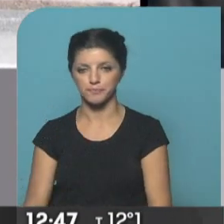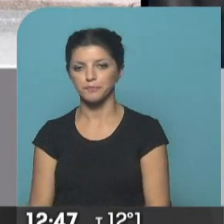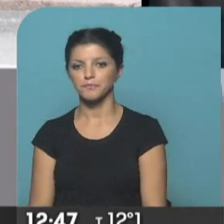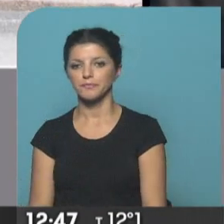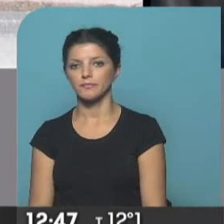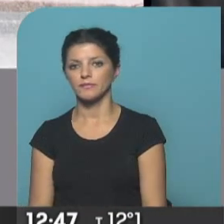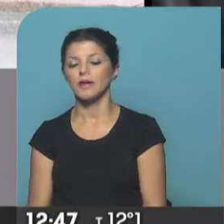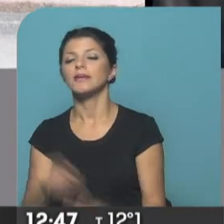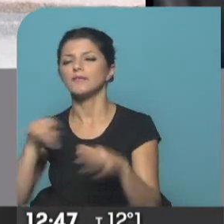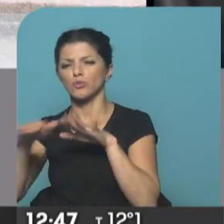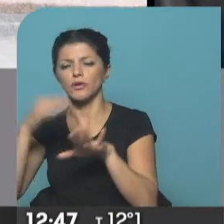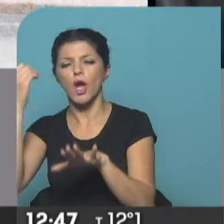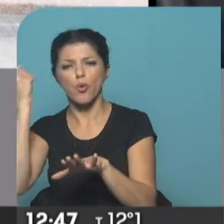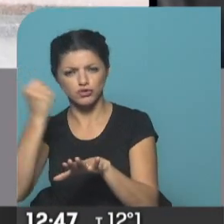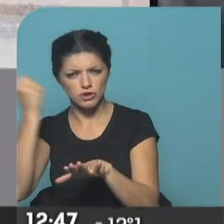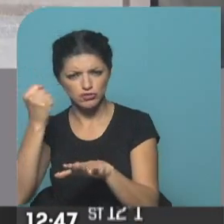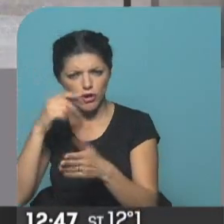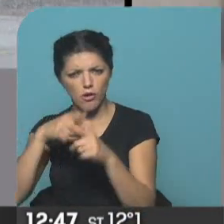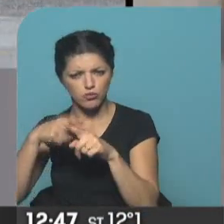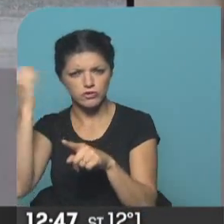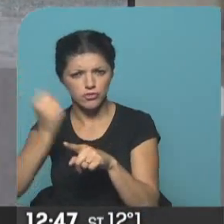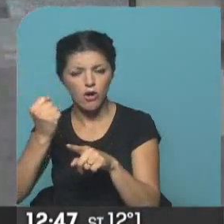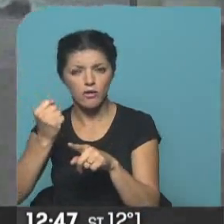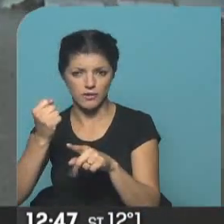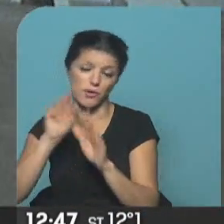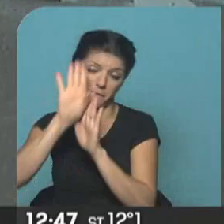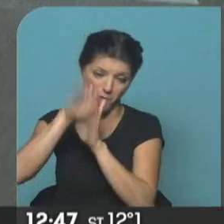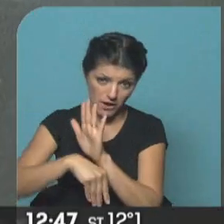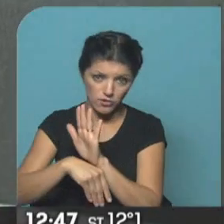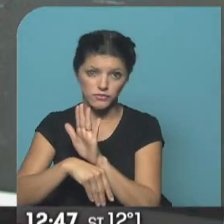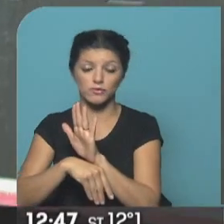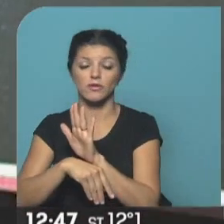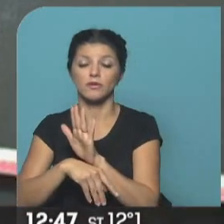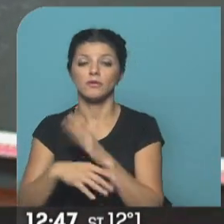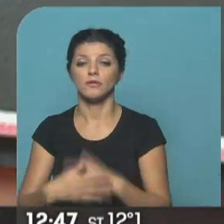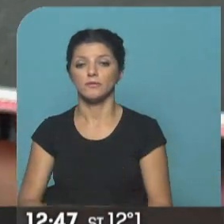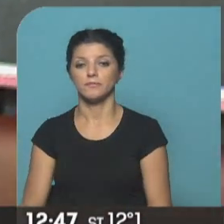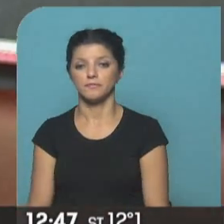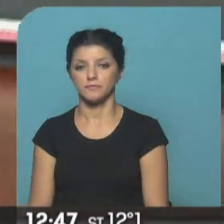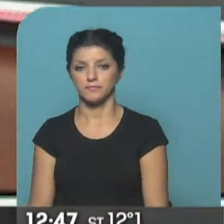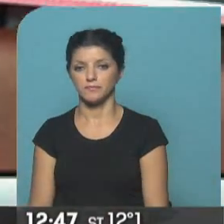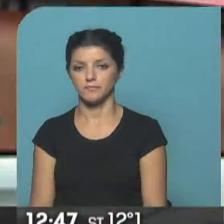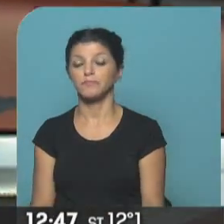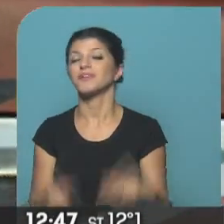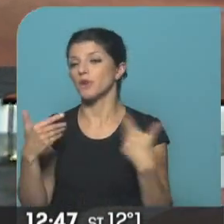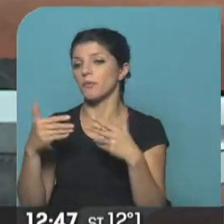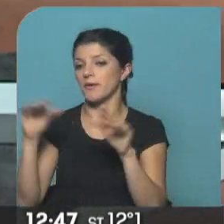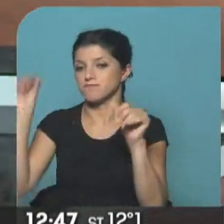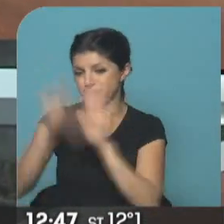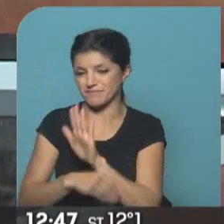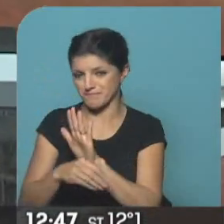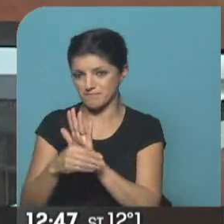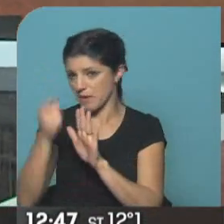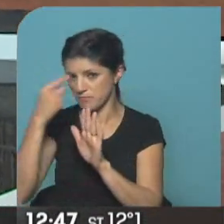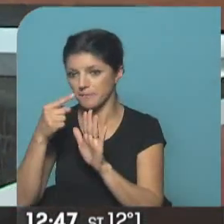con cuchillos, que fueron relativamente menos impactantes, porque evidentemente se los pudo Si detener descontamos antes. los que ocurren